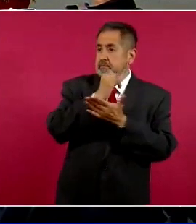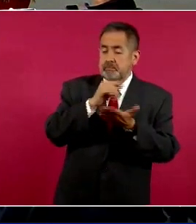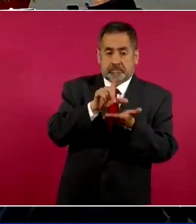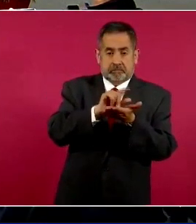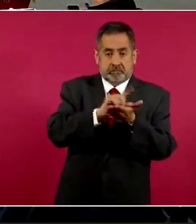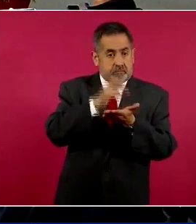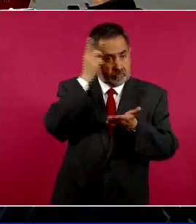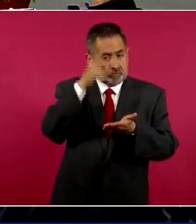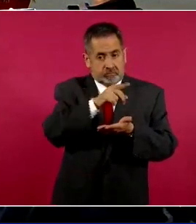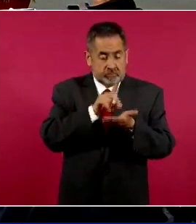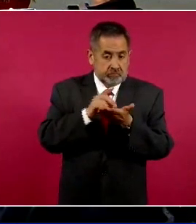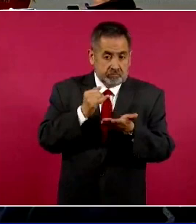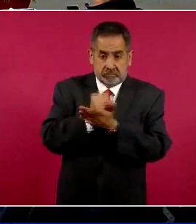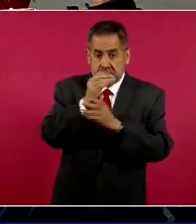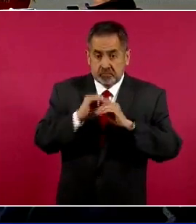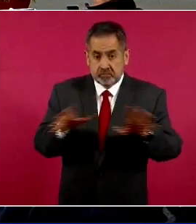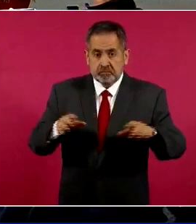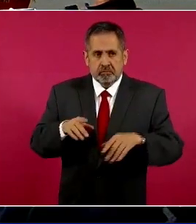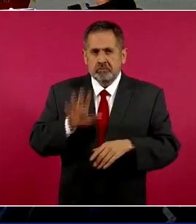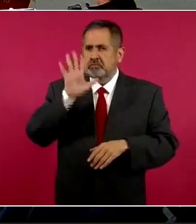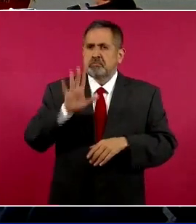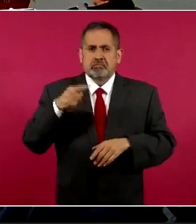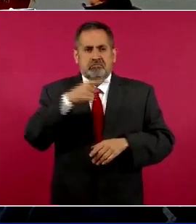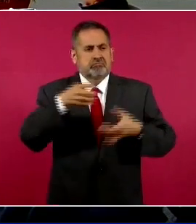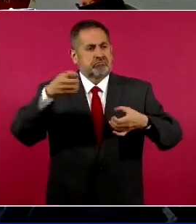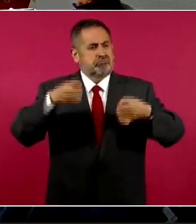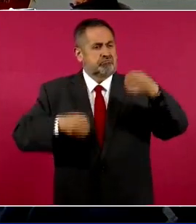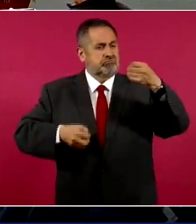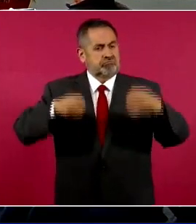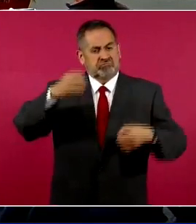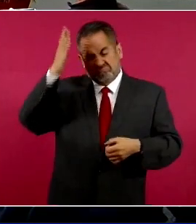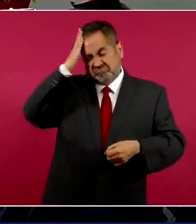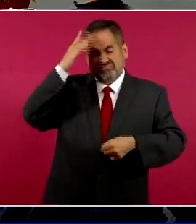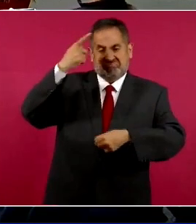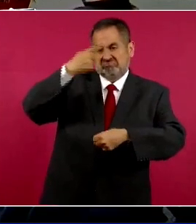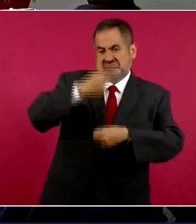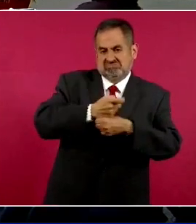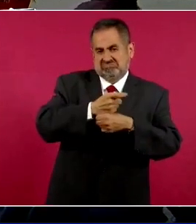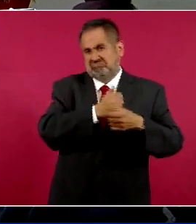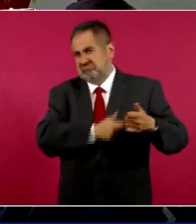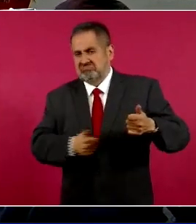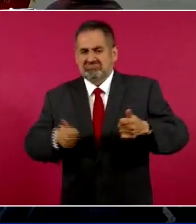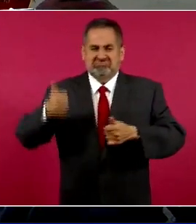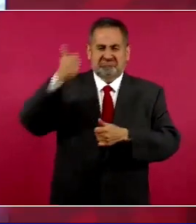como los grandes jueces, el Supremo